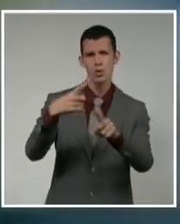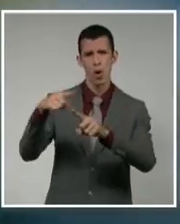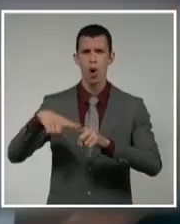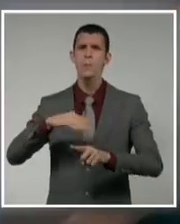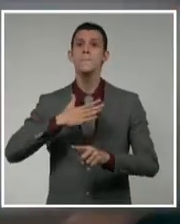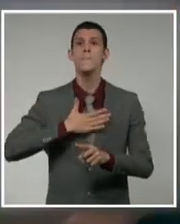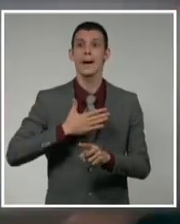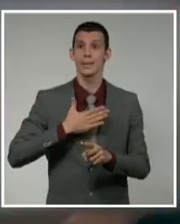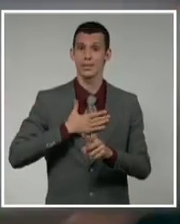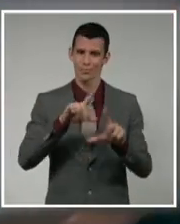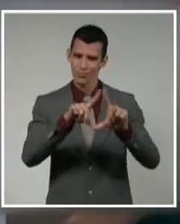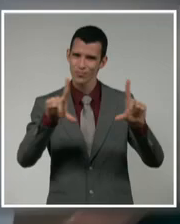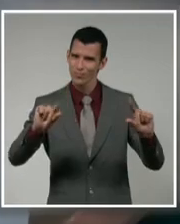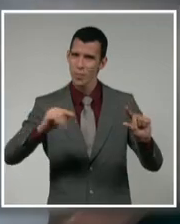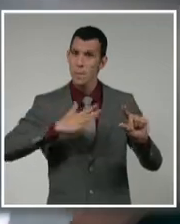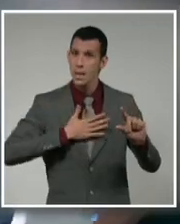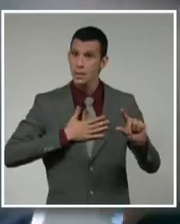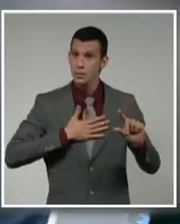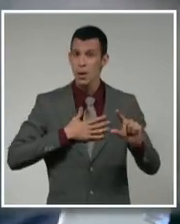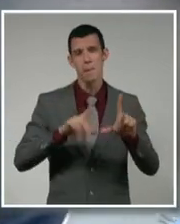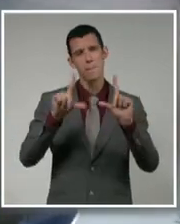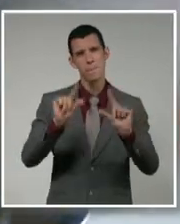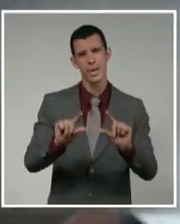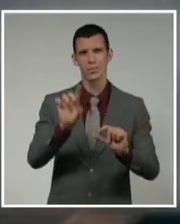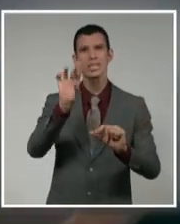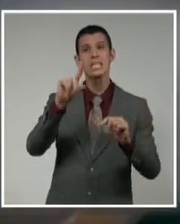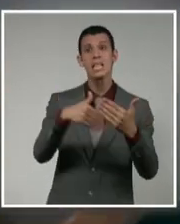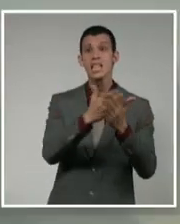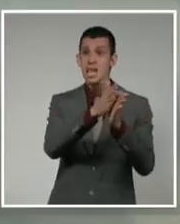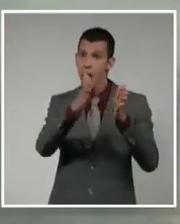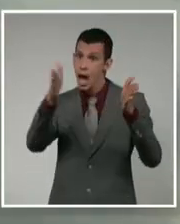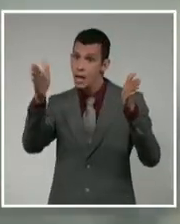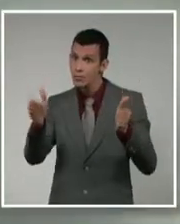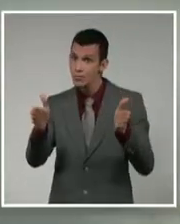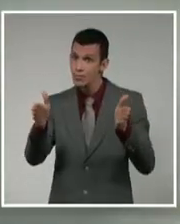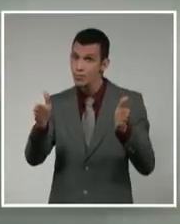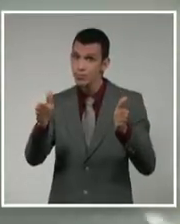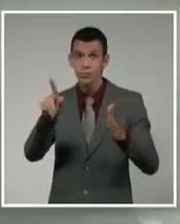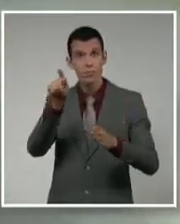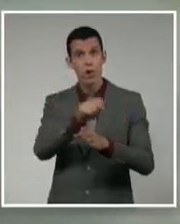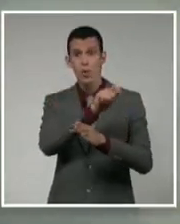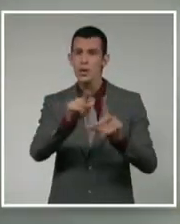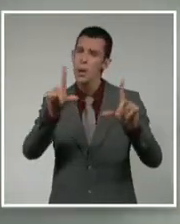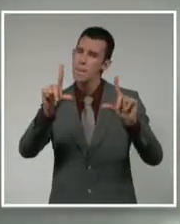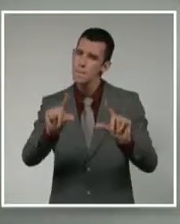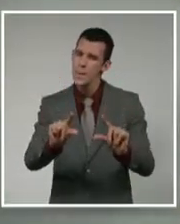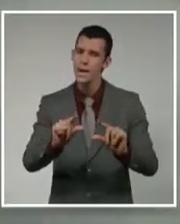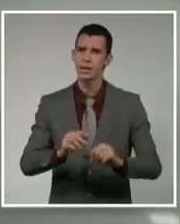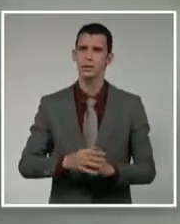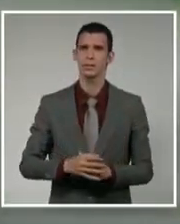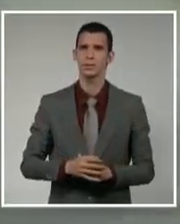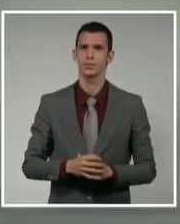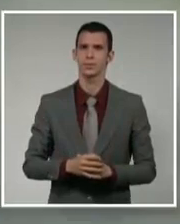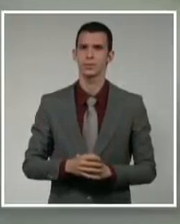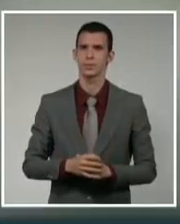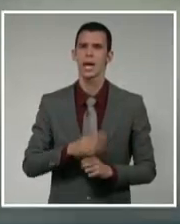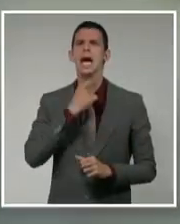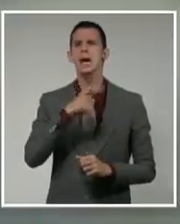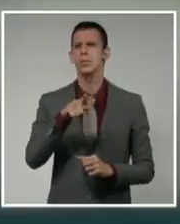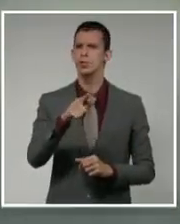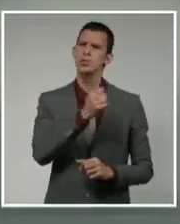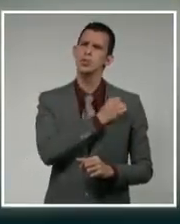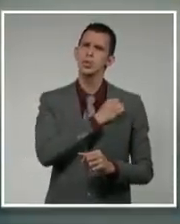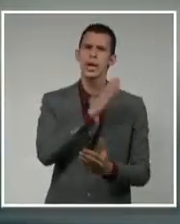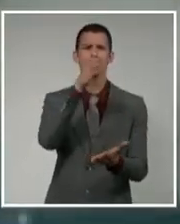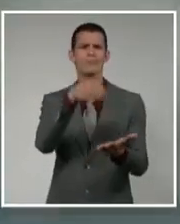particulares por un periodo de 15 días. Se elimina el traslado interprovincial por motivos turísticos, vacacionales u